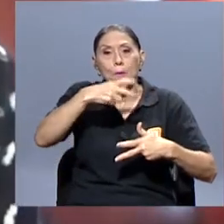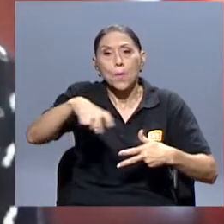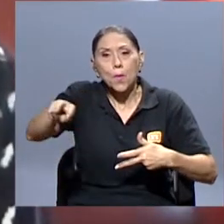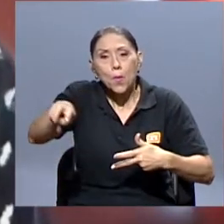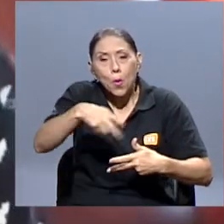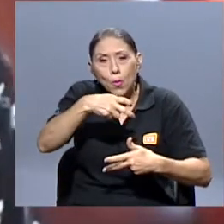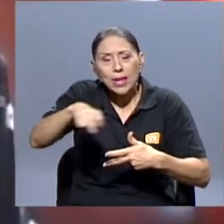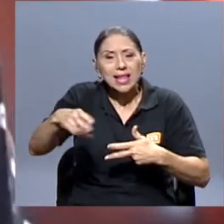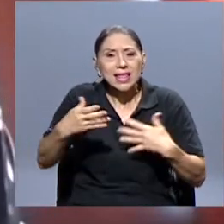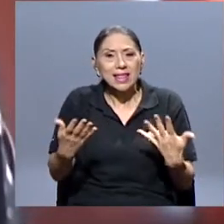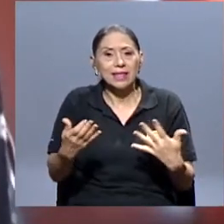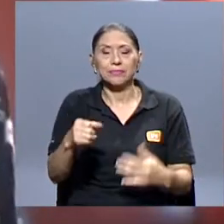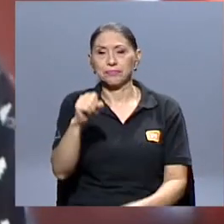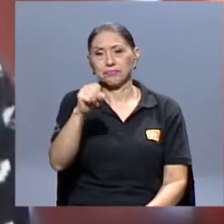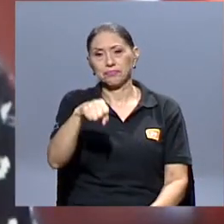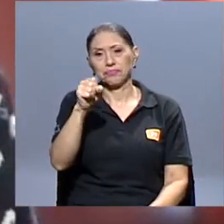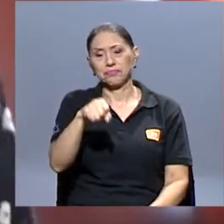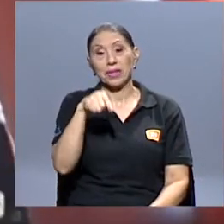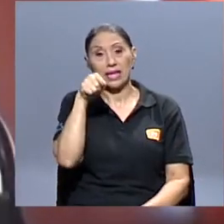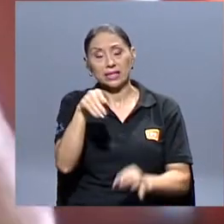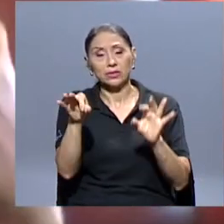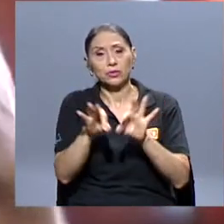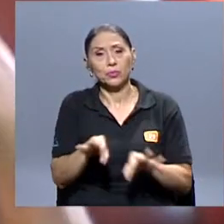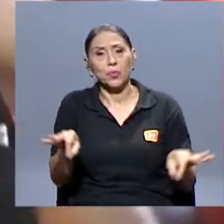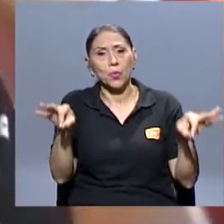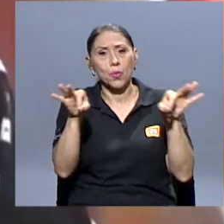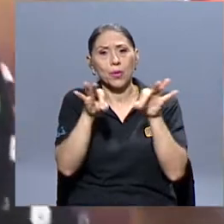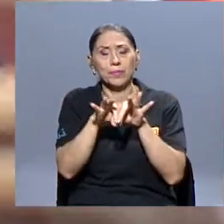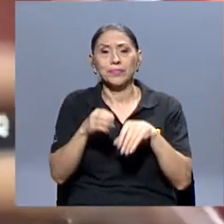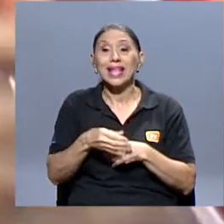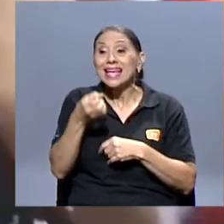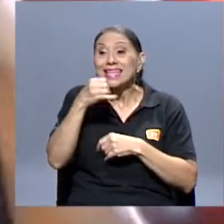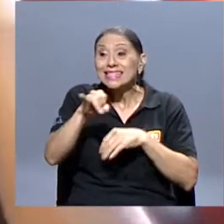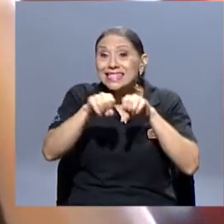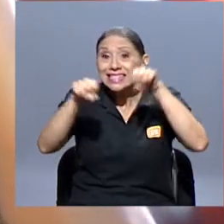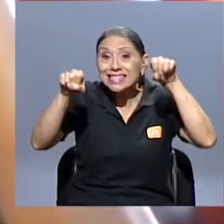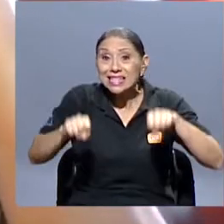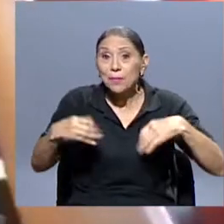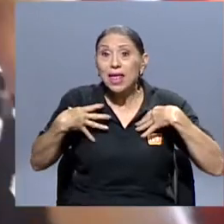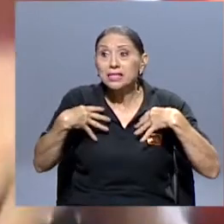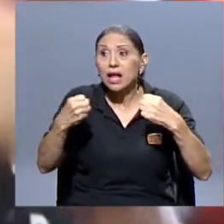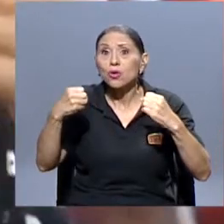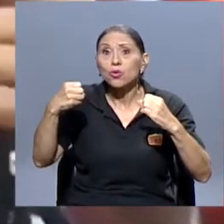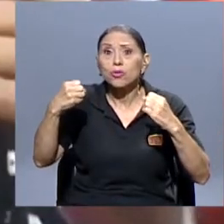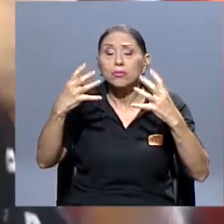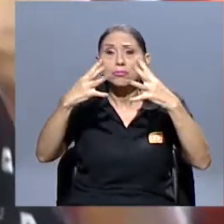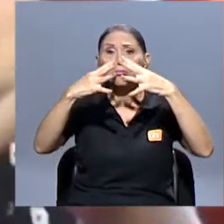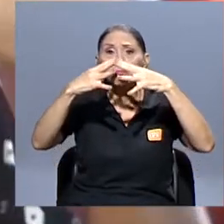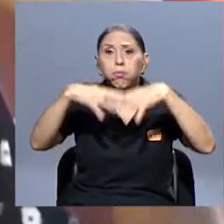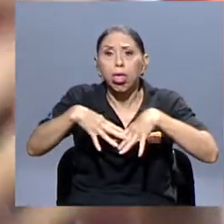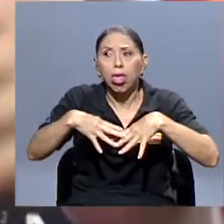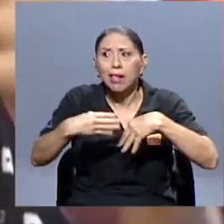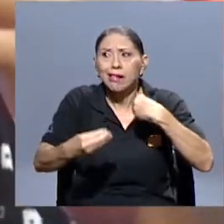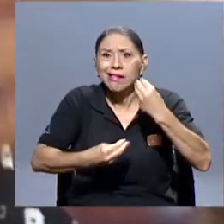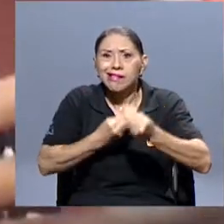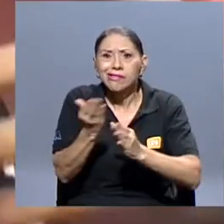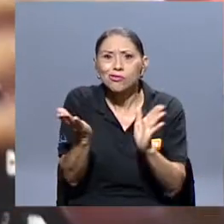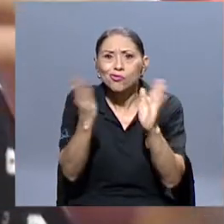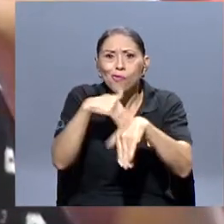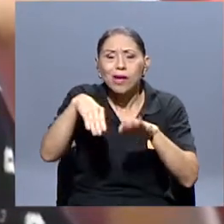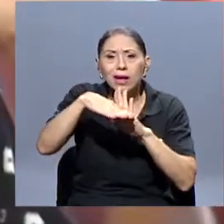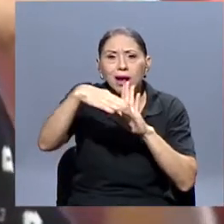Exactamente. Y ahí es un punto importante. El sistema, si colapsa el sistema, hace que haya una